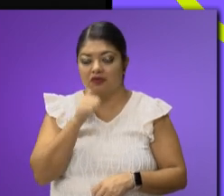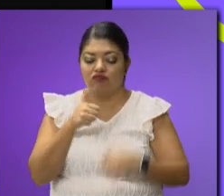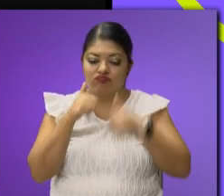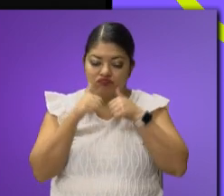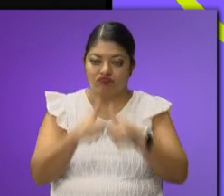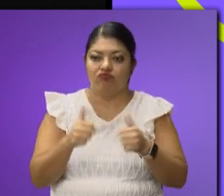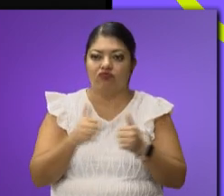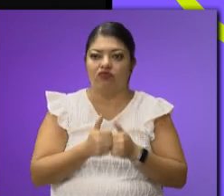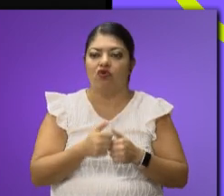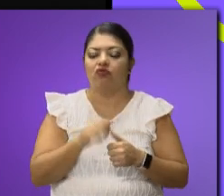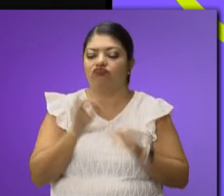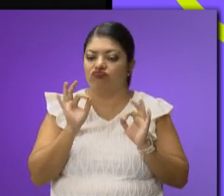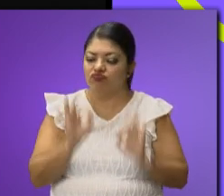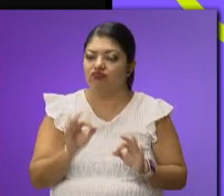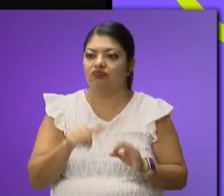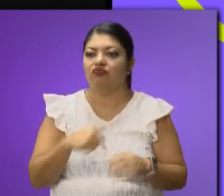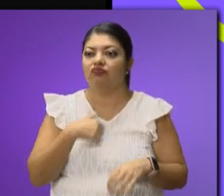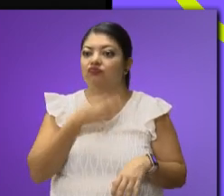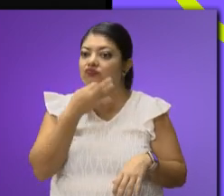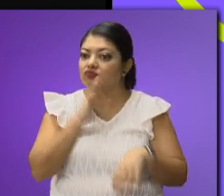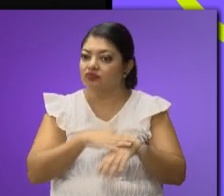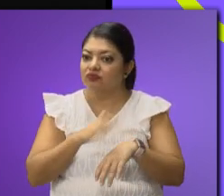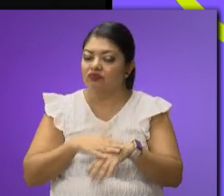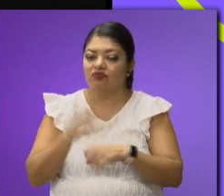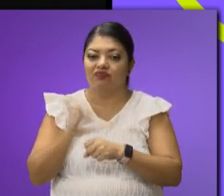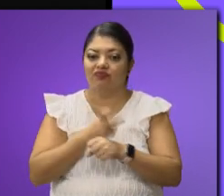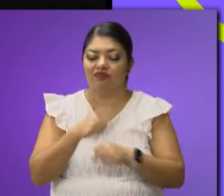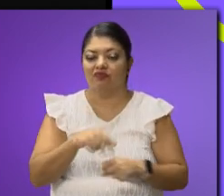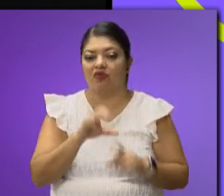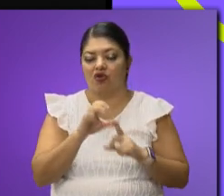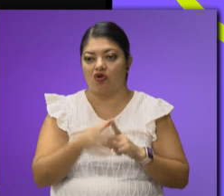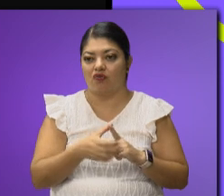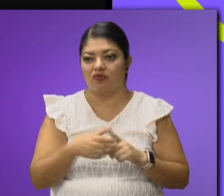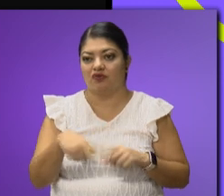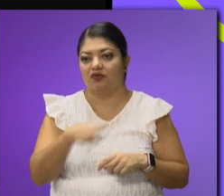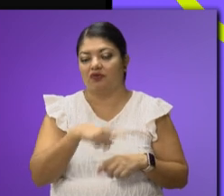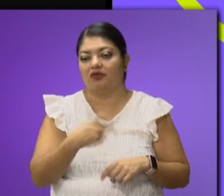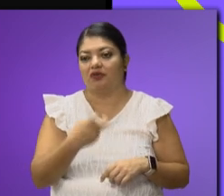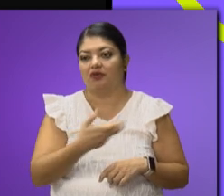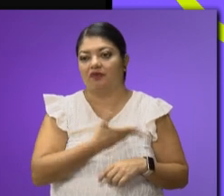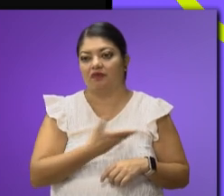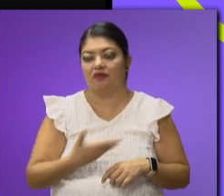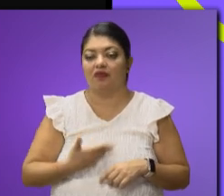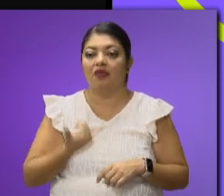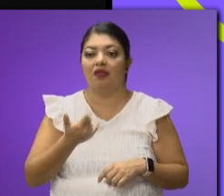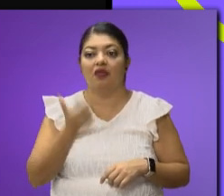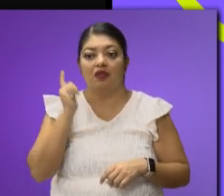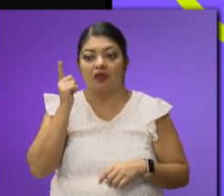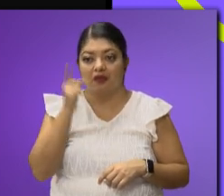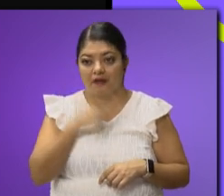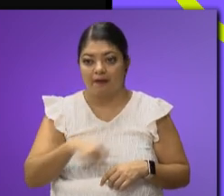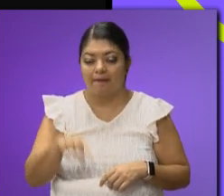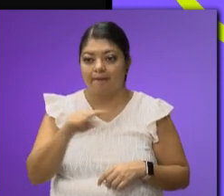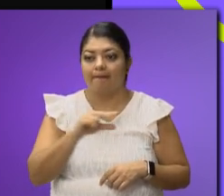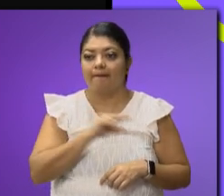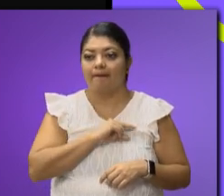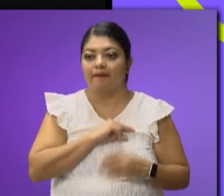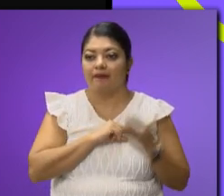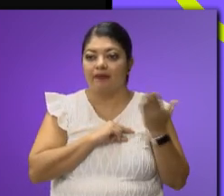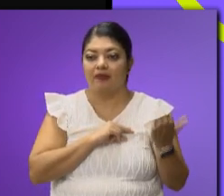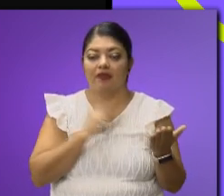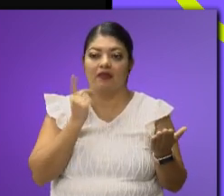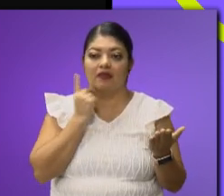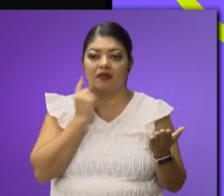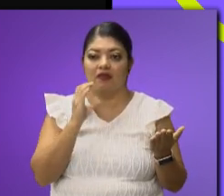mucha atingencia el llamado de esta comisión y de esta presidencia, y deseándole en especial a la